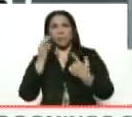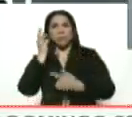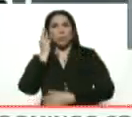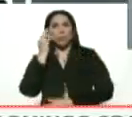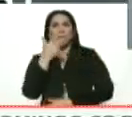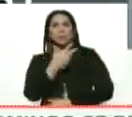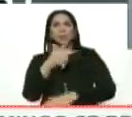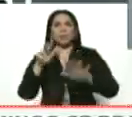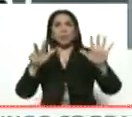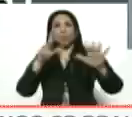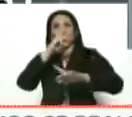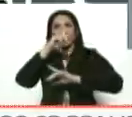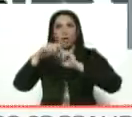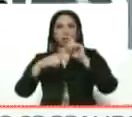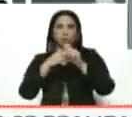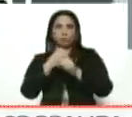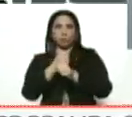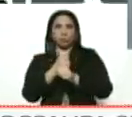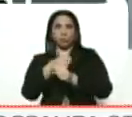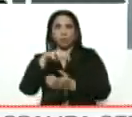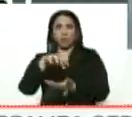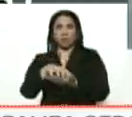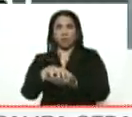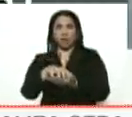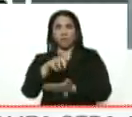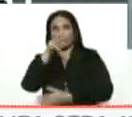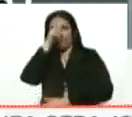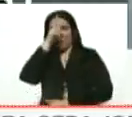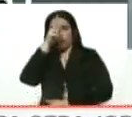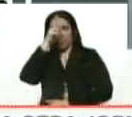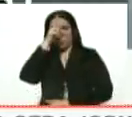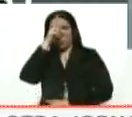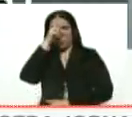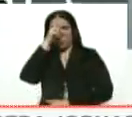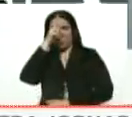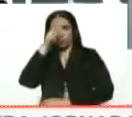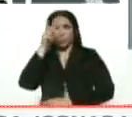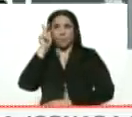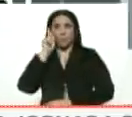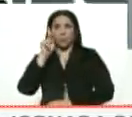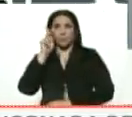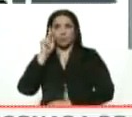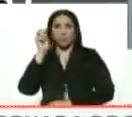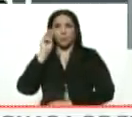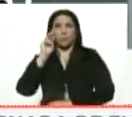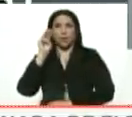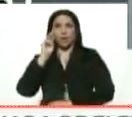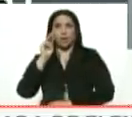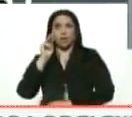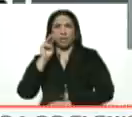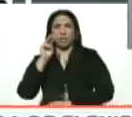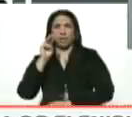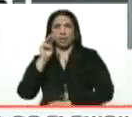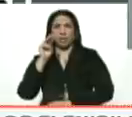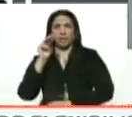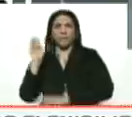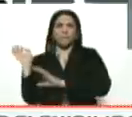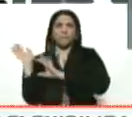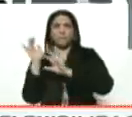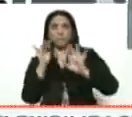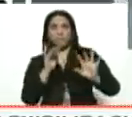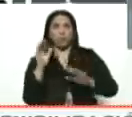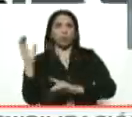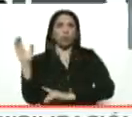38 años de edad, del estado Falcón, profesión docente, procedente de Cúcuta,